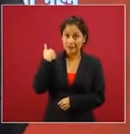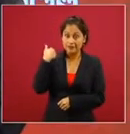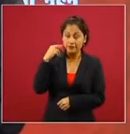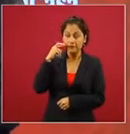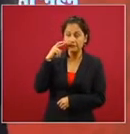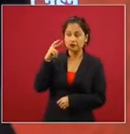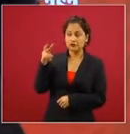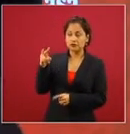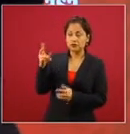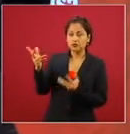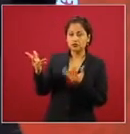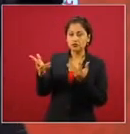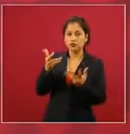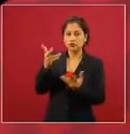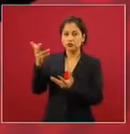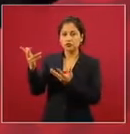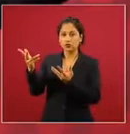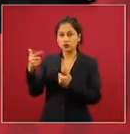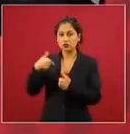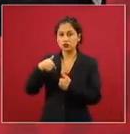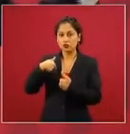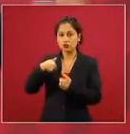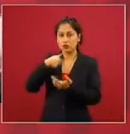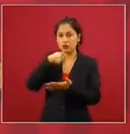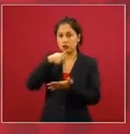pues, mostrar el oficio